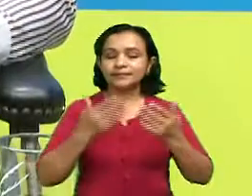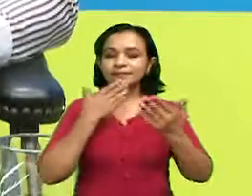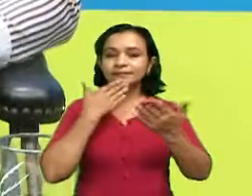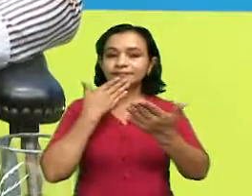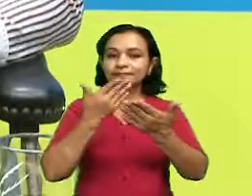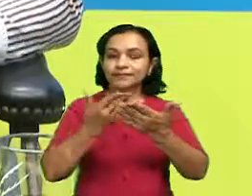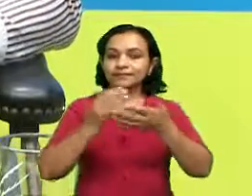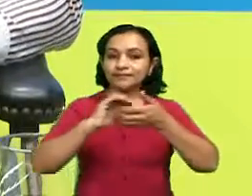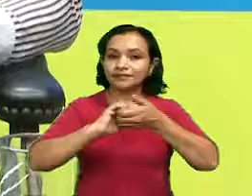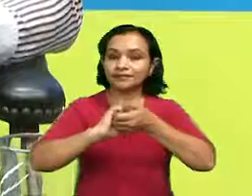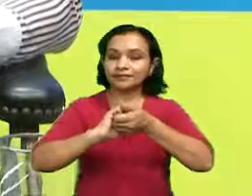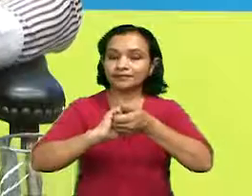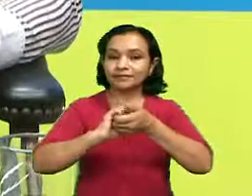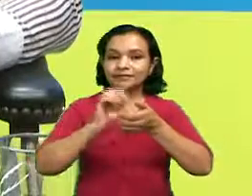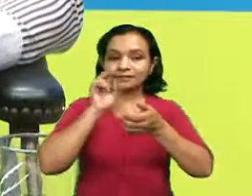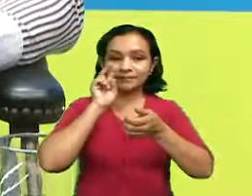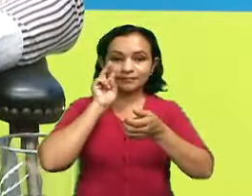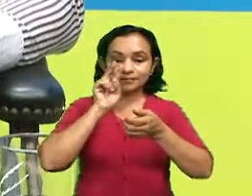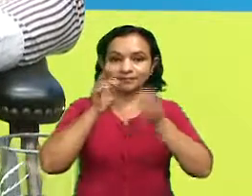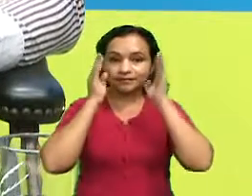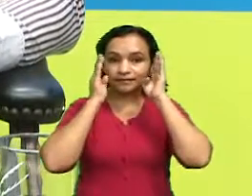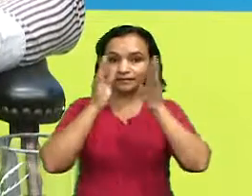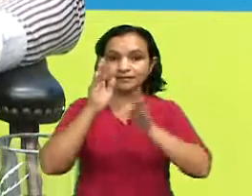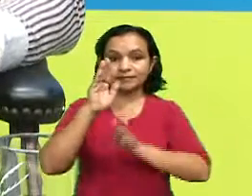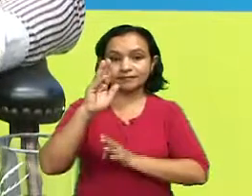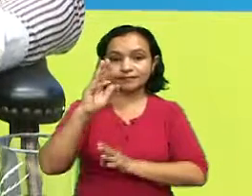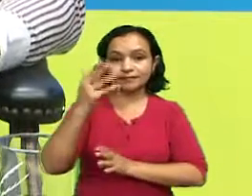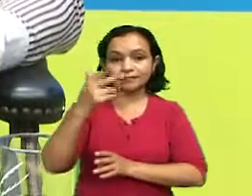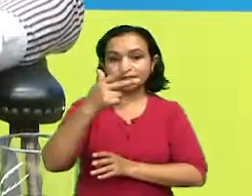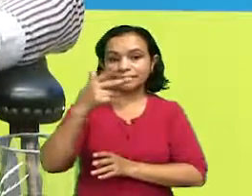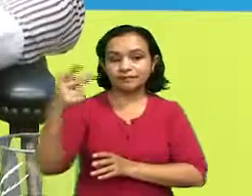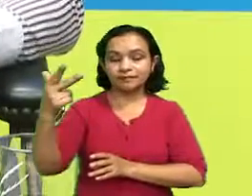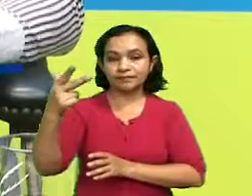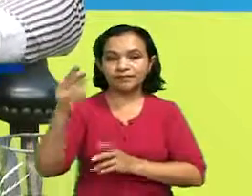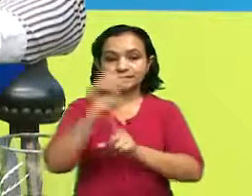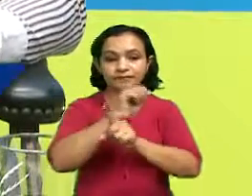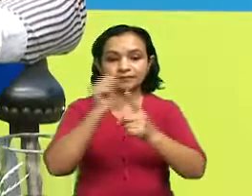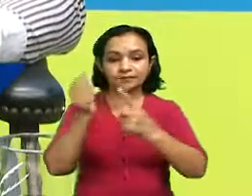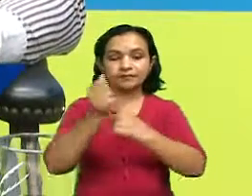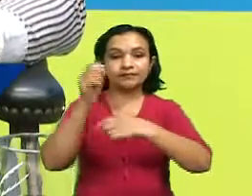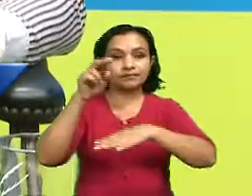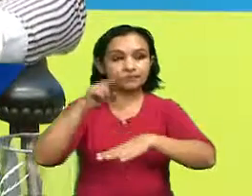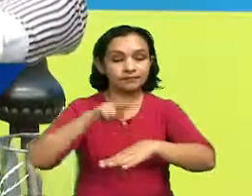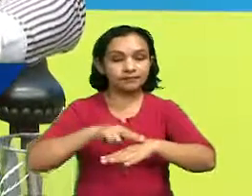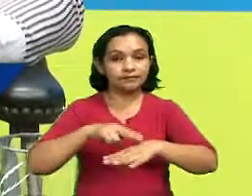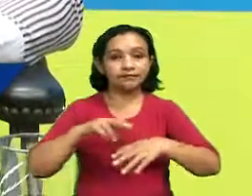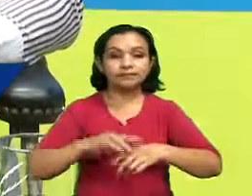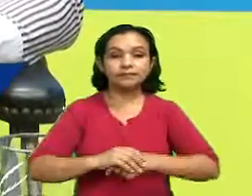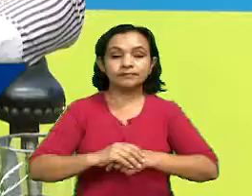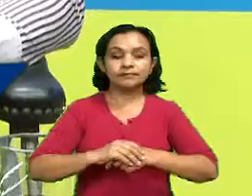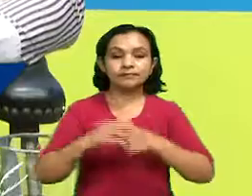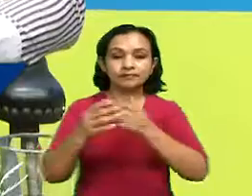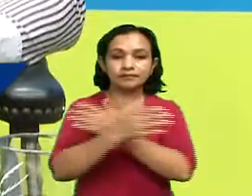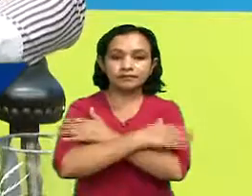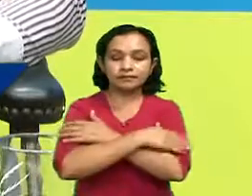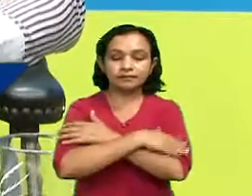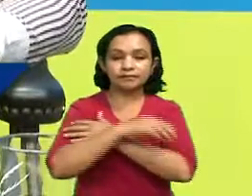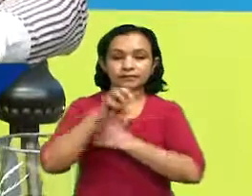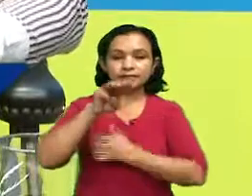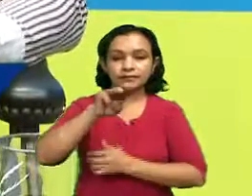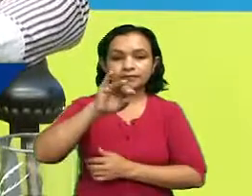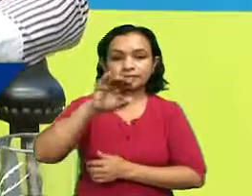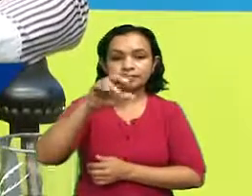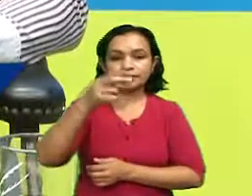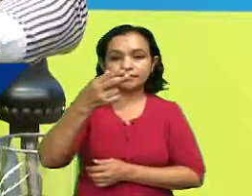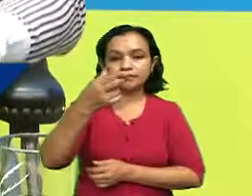Gracias, amigos televidentes, por su fiel sintonía, el canal 98, el canal parlamentario, el canal de la Asamblea Nacional. Les saluda Miguel Carranza Mena y les